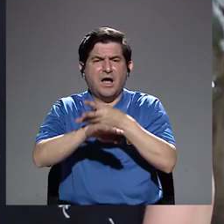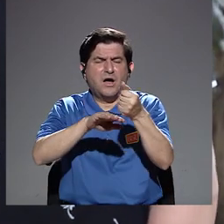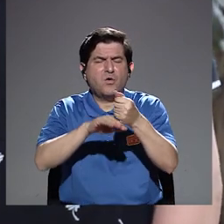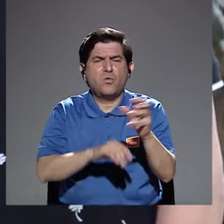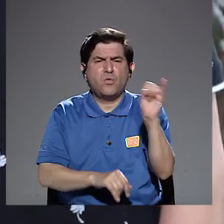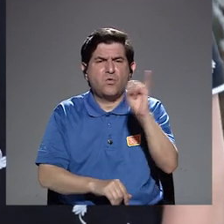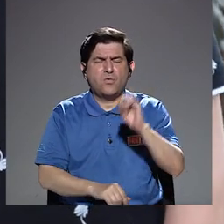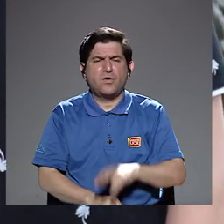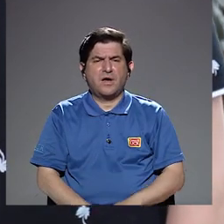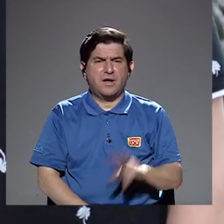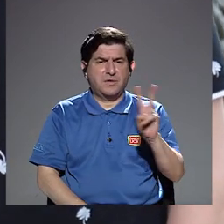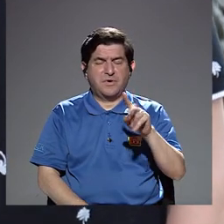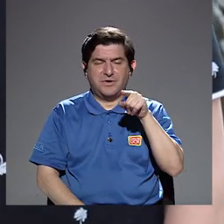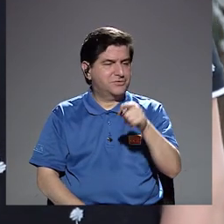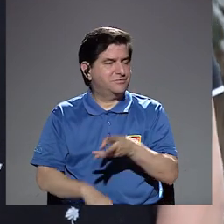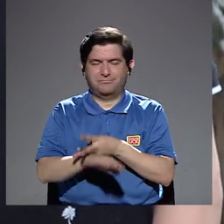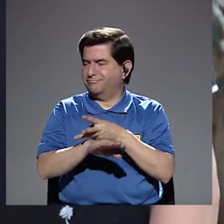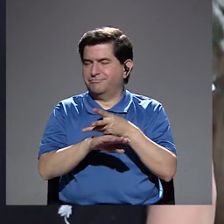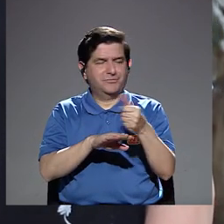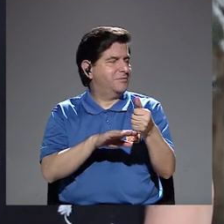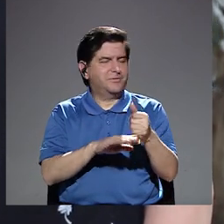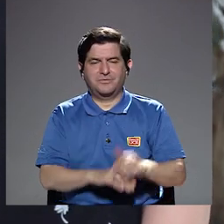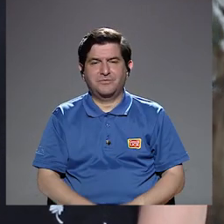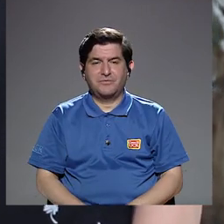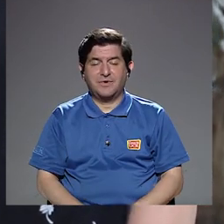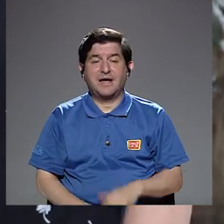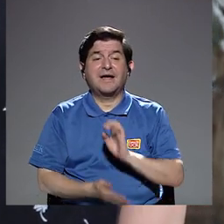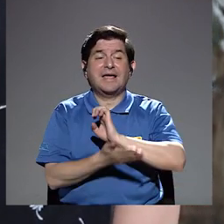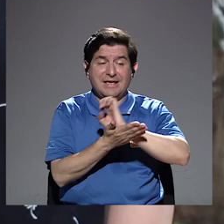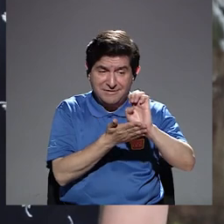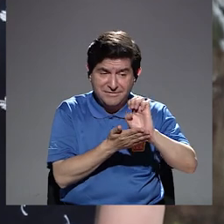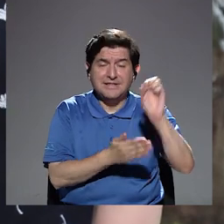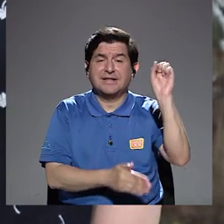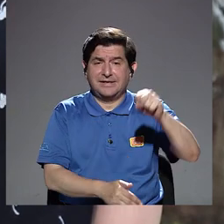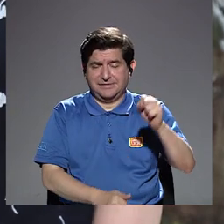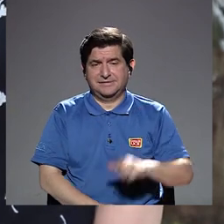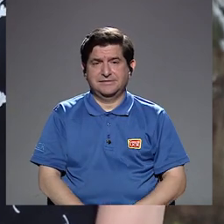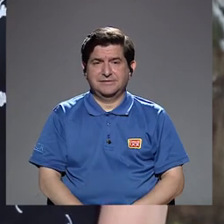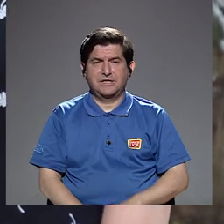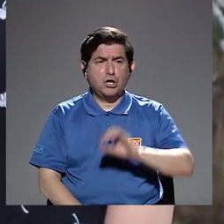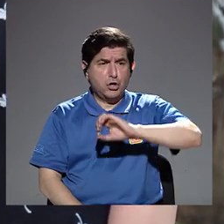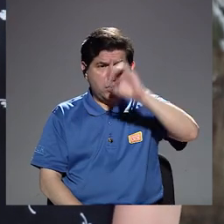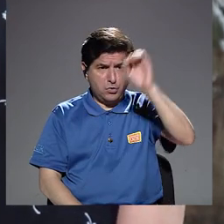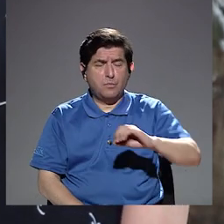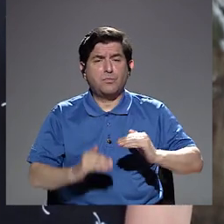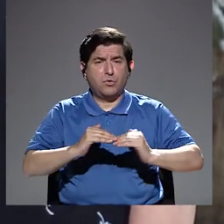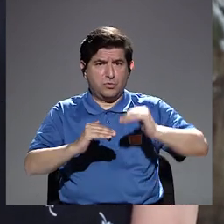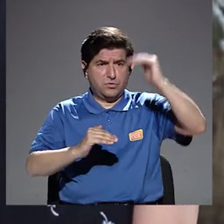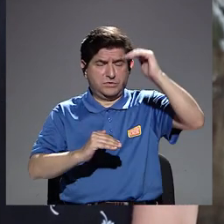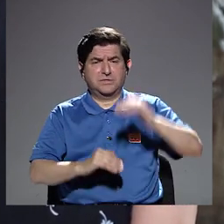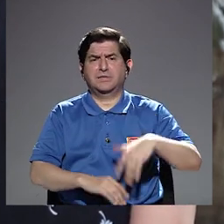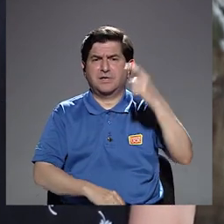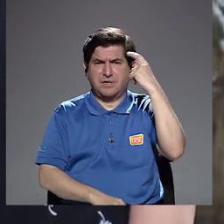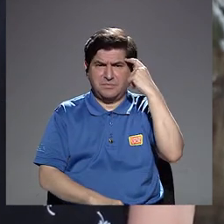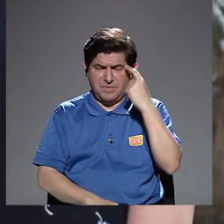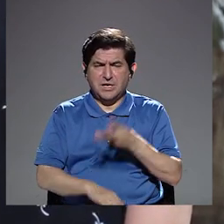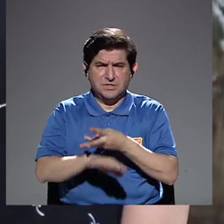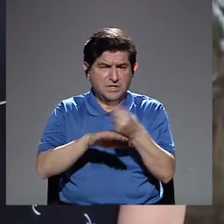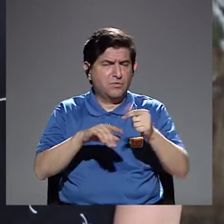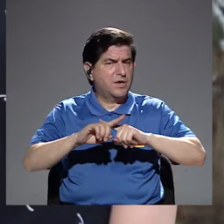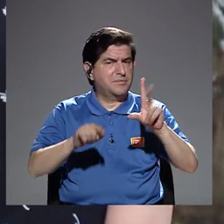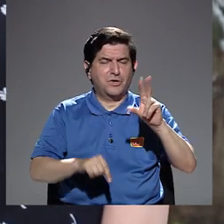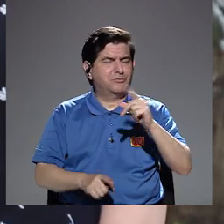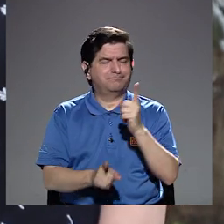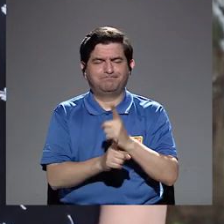virus, cuando la vacuna no cura la infección, sino que lo que hace es prevenirla. Y un porcentaje bastante elevado piensa que la cura, pero